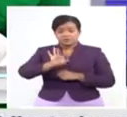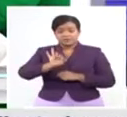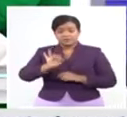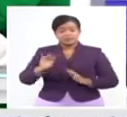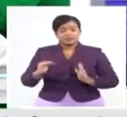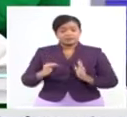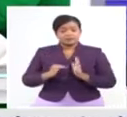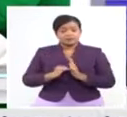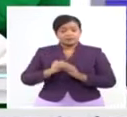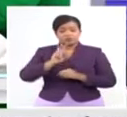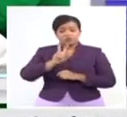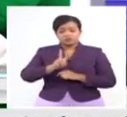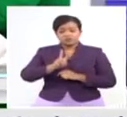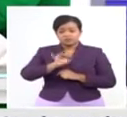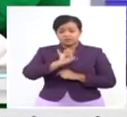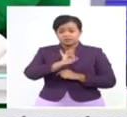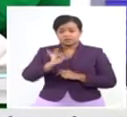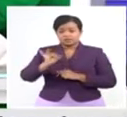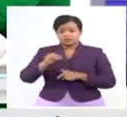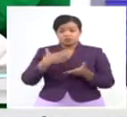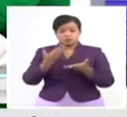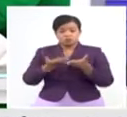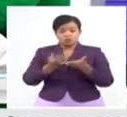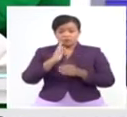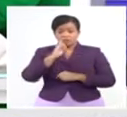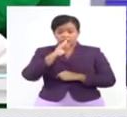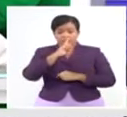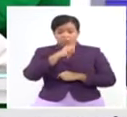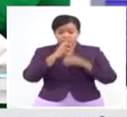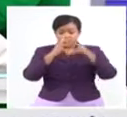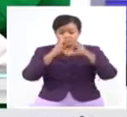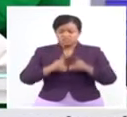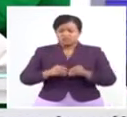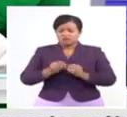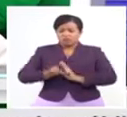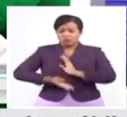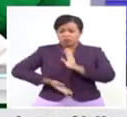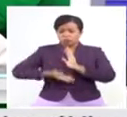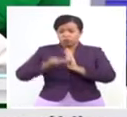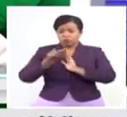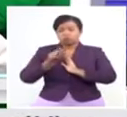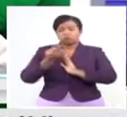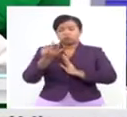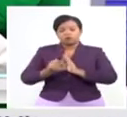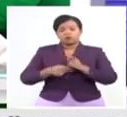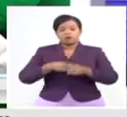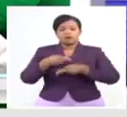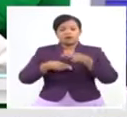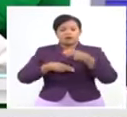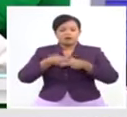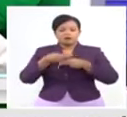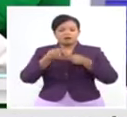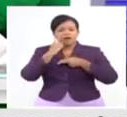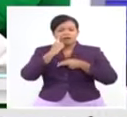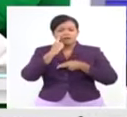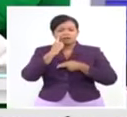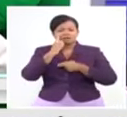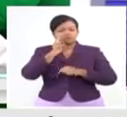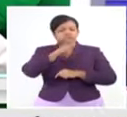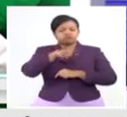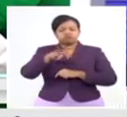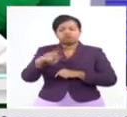57.277 muestras, nuevamente una cifra elevada de muestras, se procesaron para el diagnóstico de la